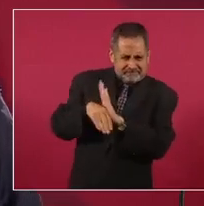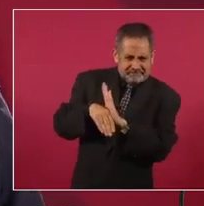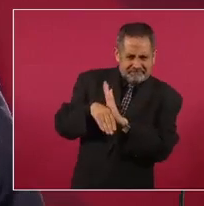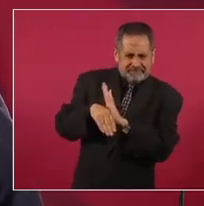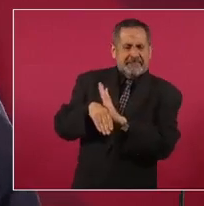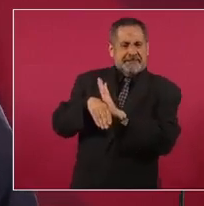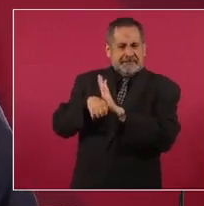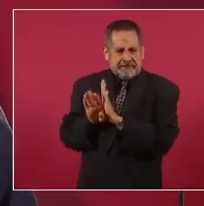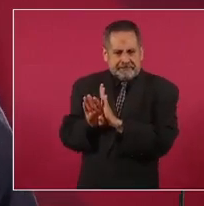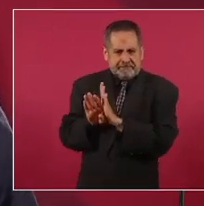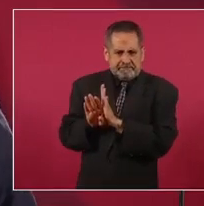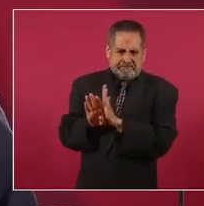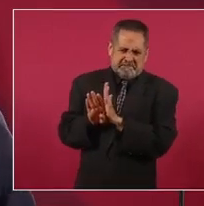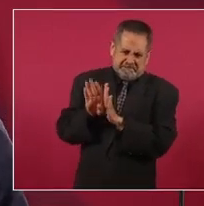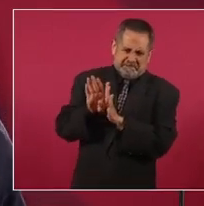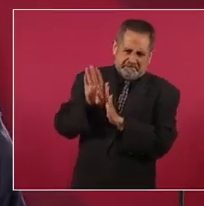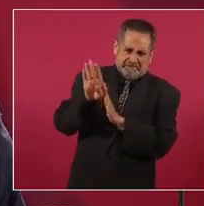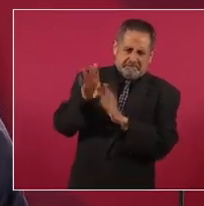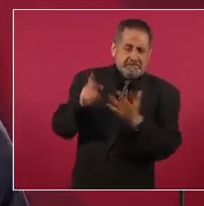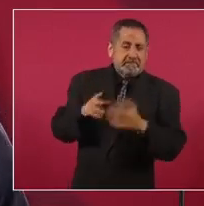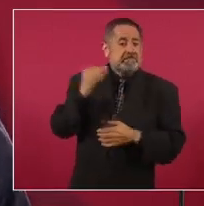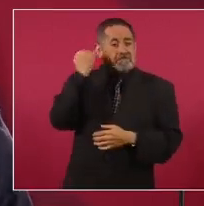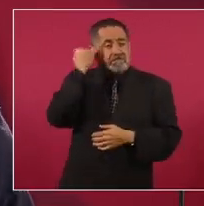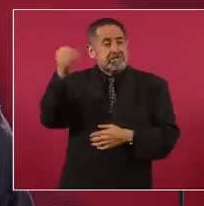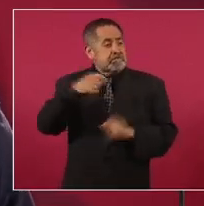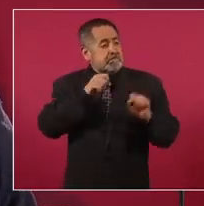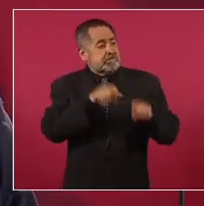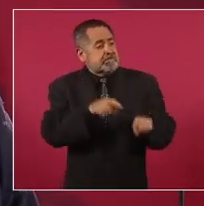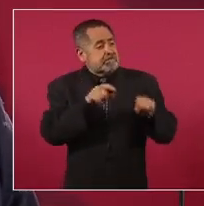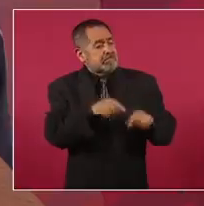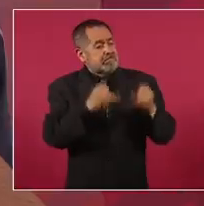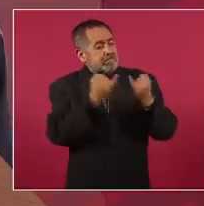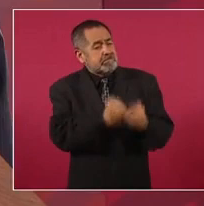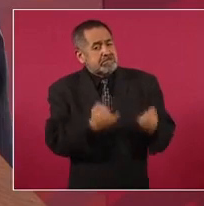Con más de lo mismo, imagínense cómo estaríamos ahora.